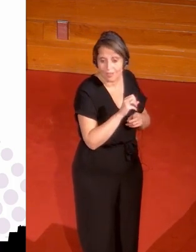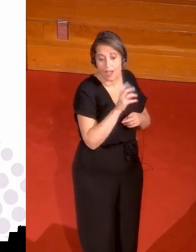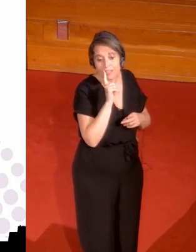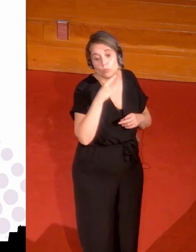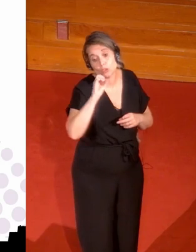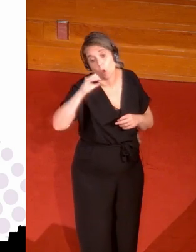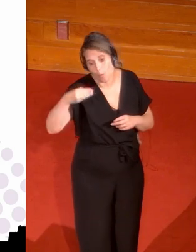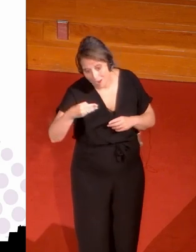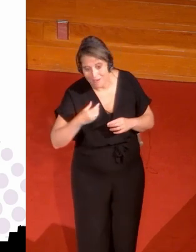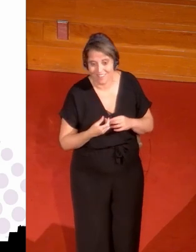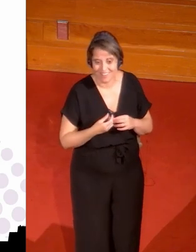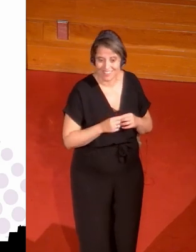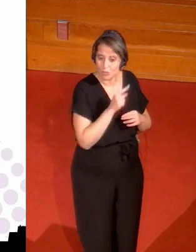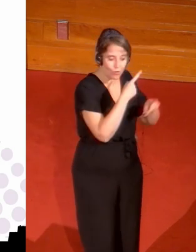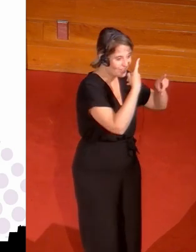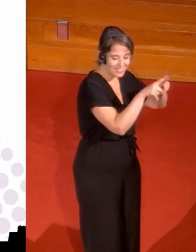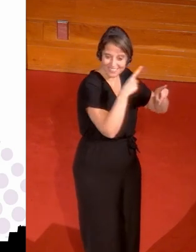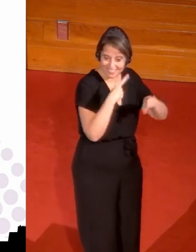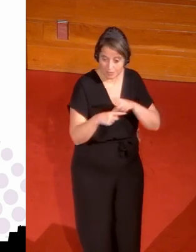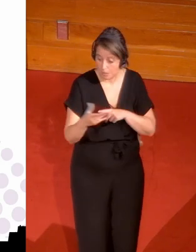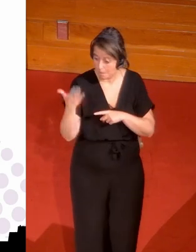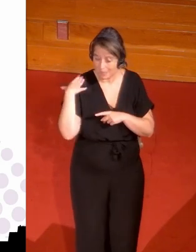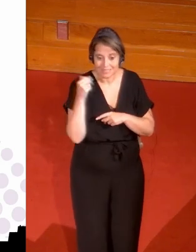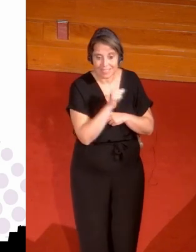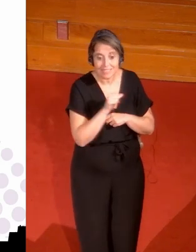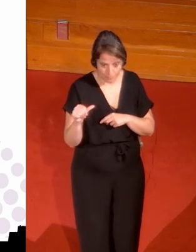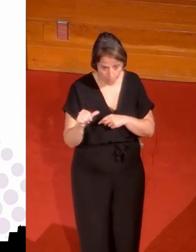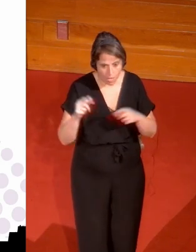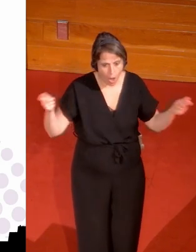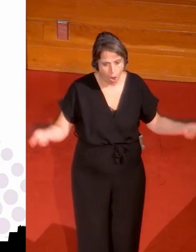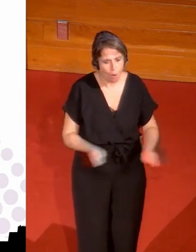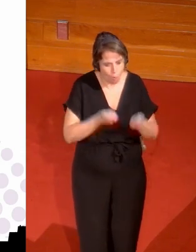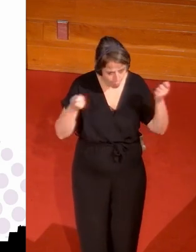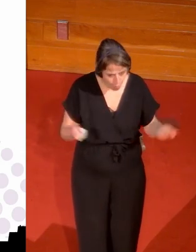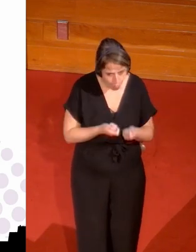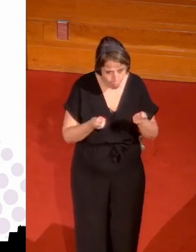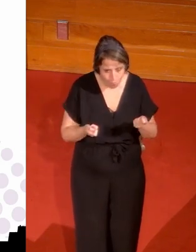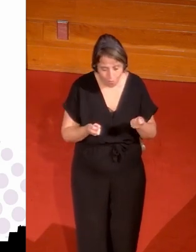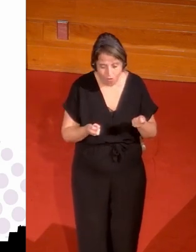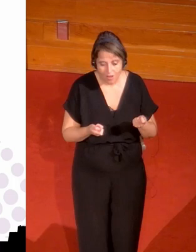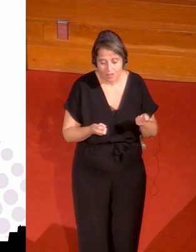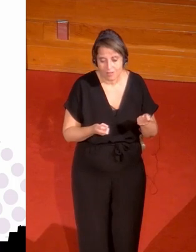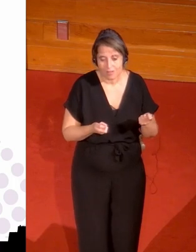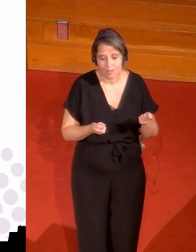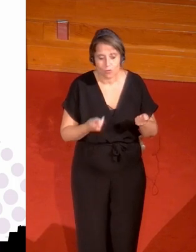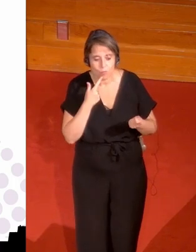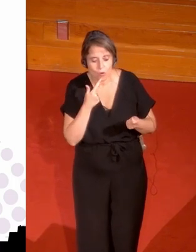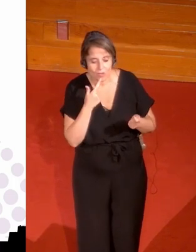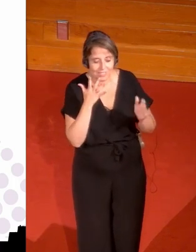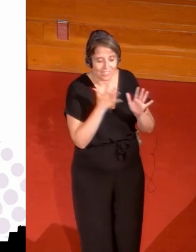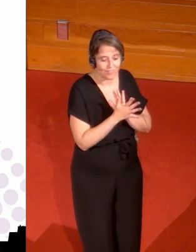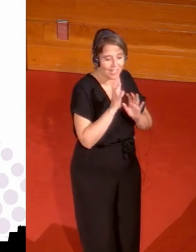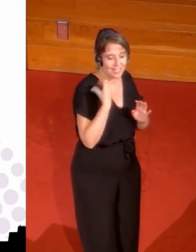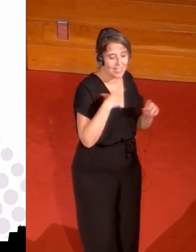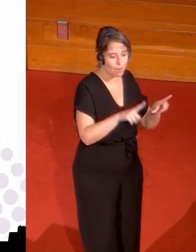Obama y entonces la semana pasada lo que hubo ahí fue una un un un pasarle el testigo y deja de ser